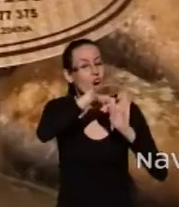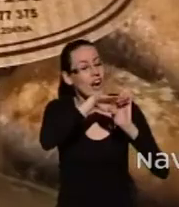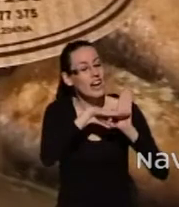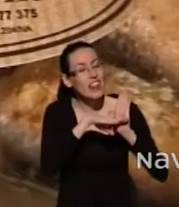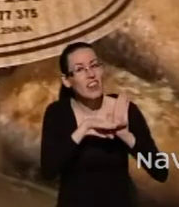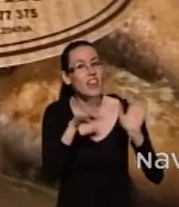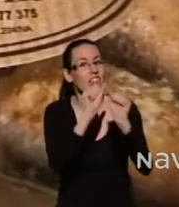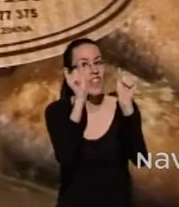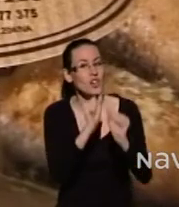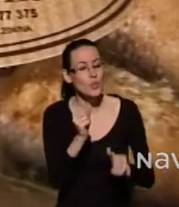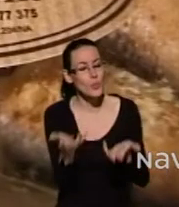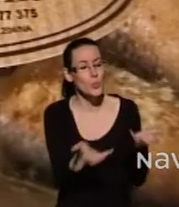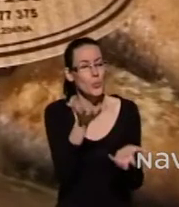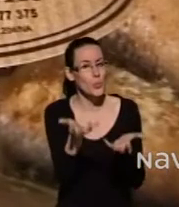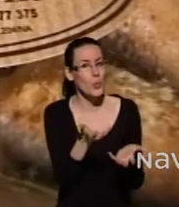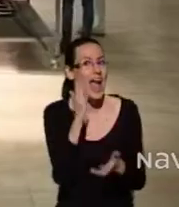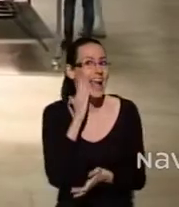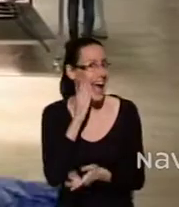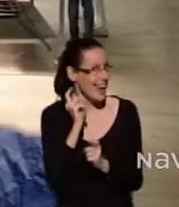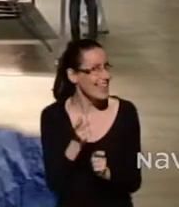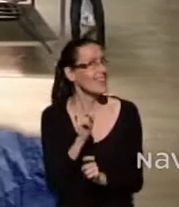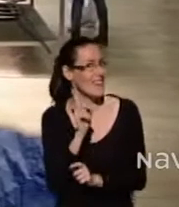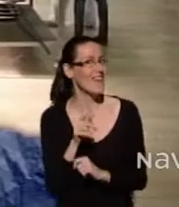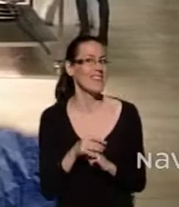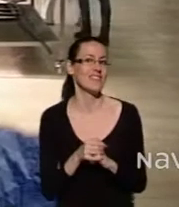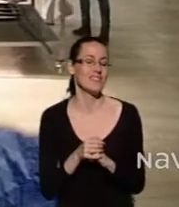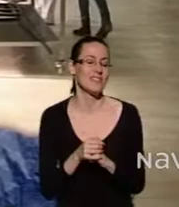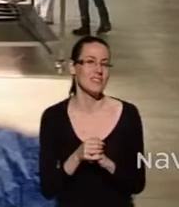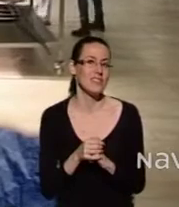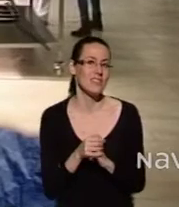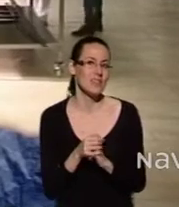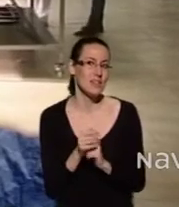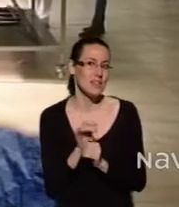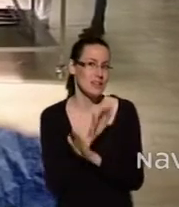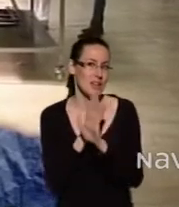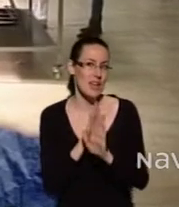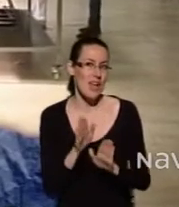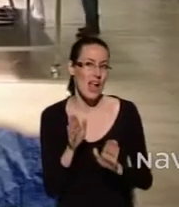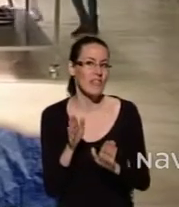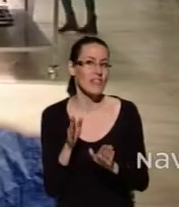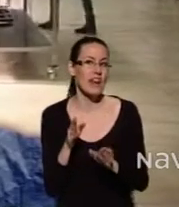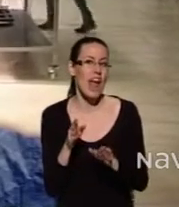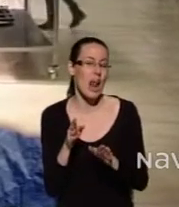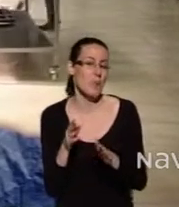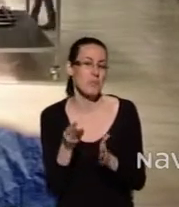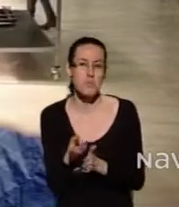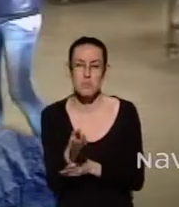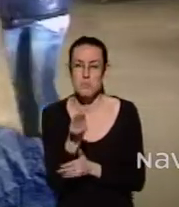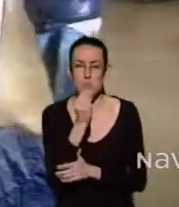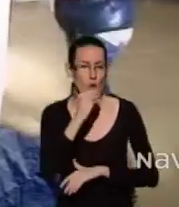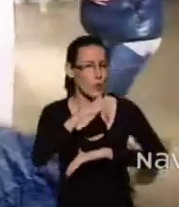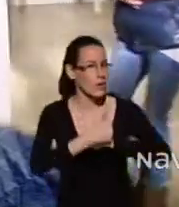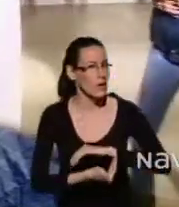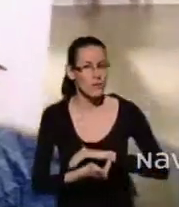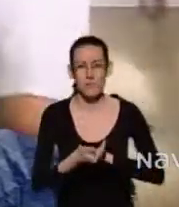de hacerlas, darles el cariño que corresponde, y para sacar pues un buen producto. ¿Qué te parece si me enseñas el horno de